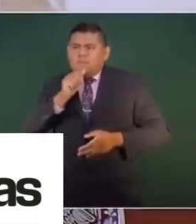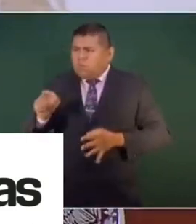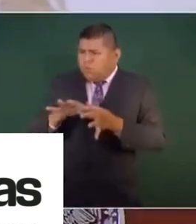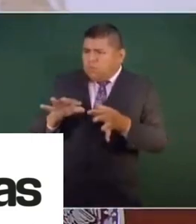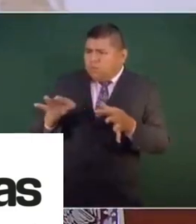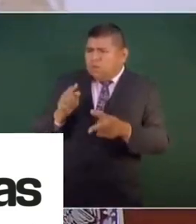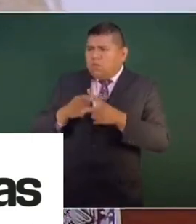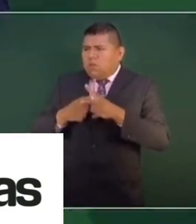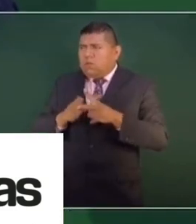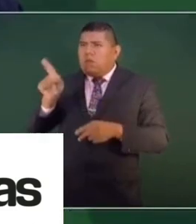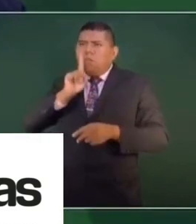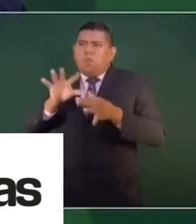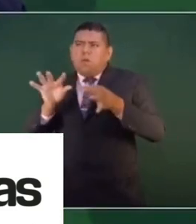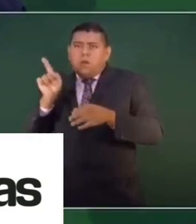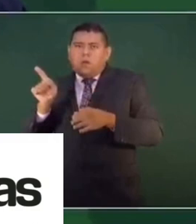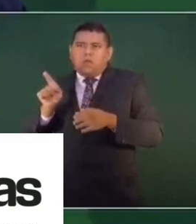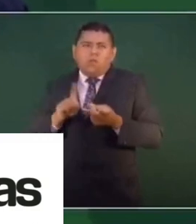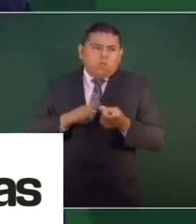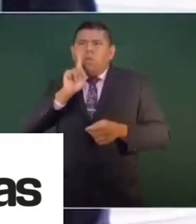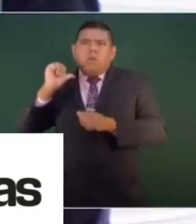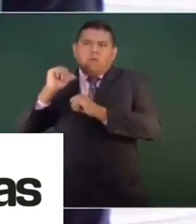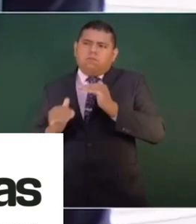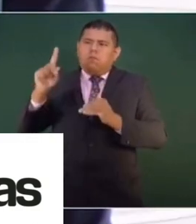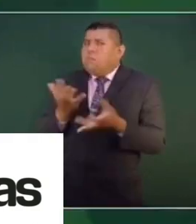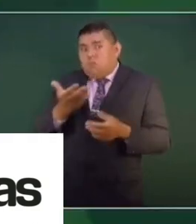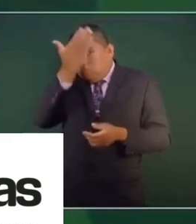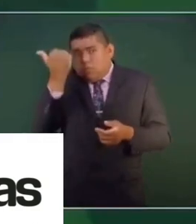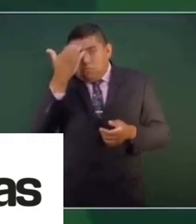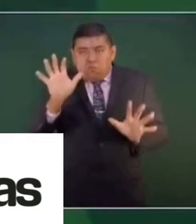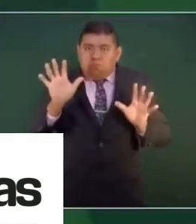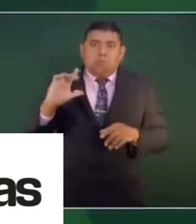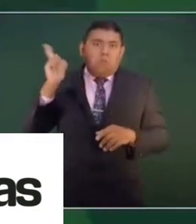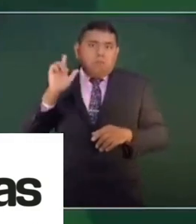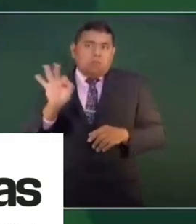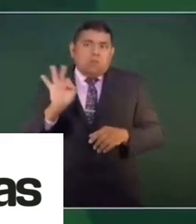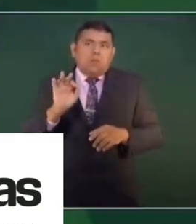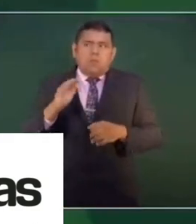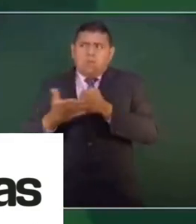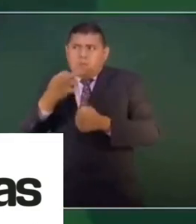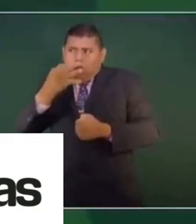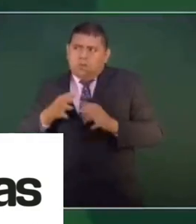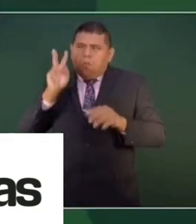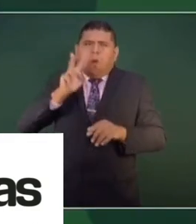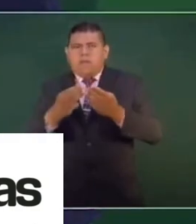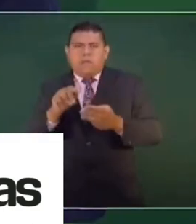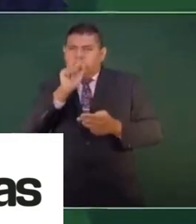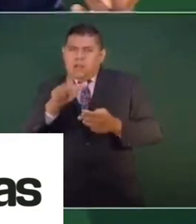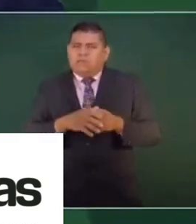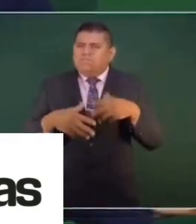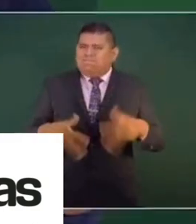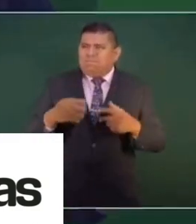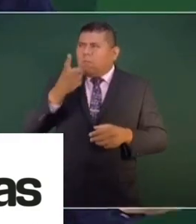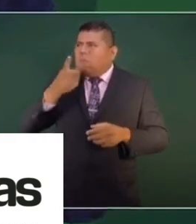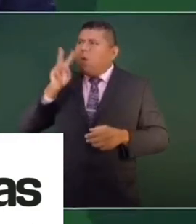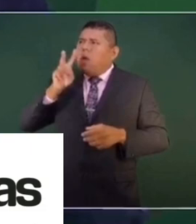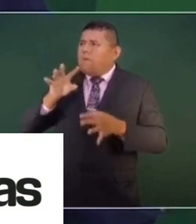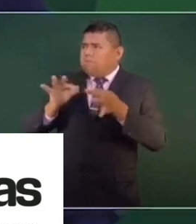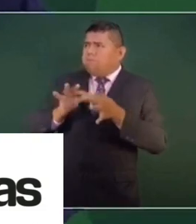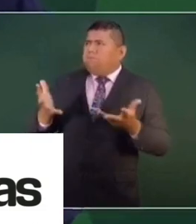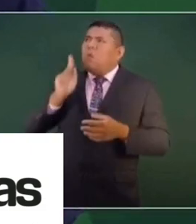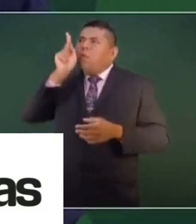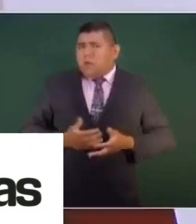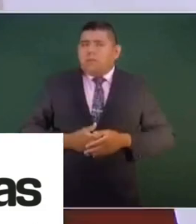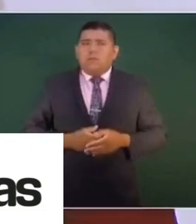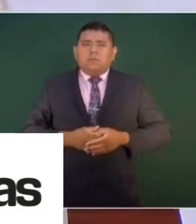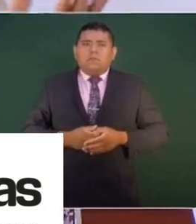dónde la sacó la señora de la DEA. Ojalá y nos dieran más detalles, que nos digan cuáles son las